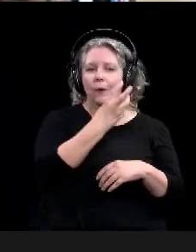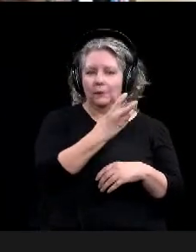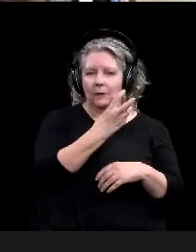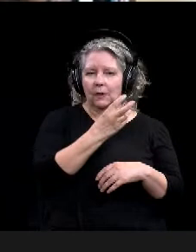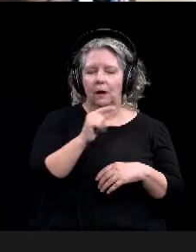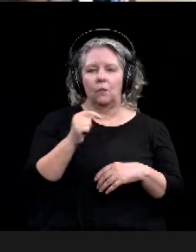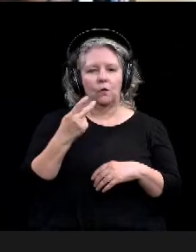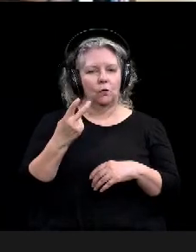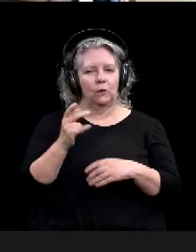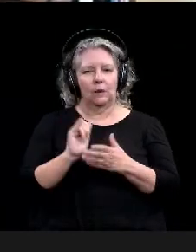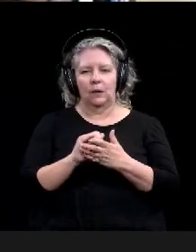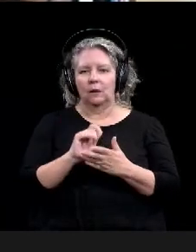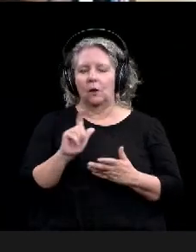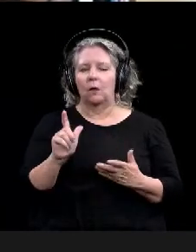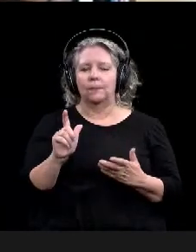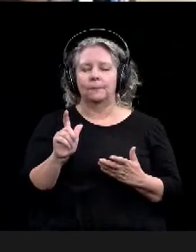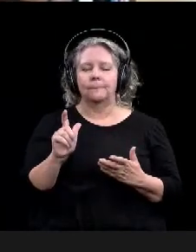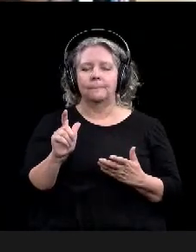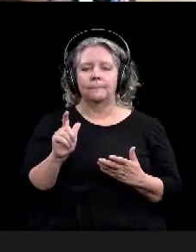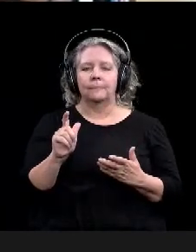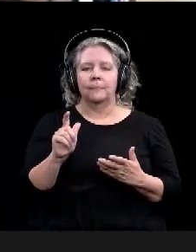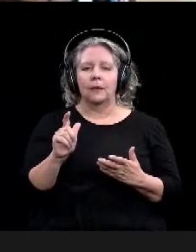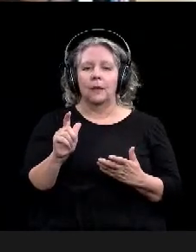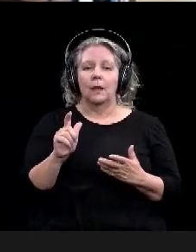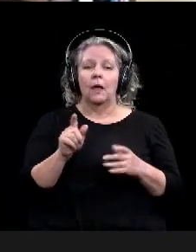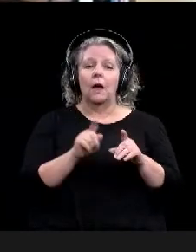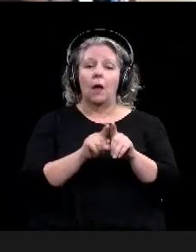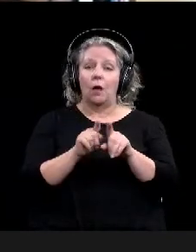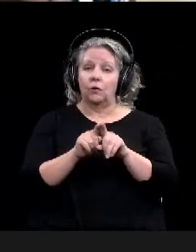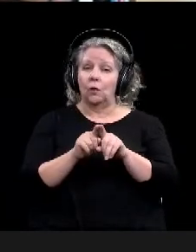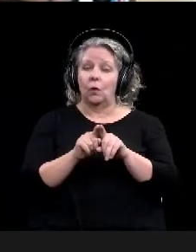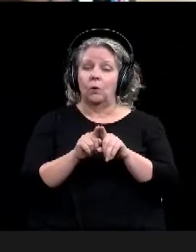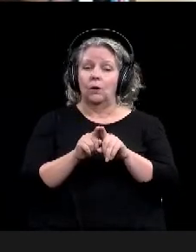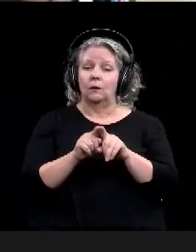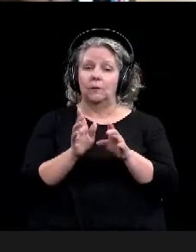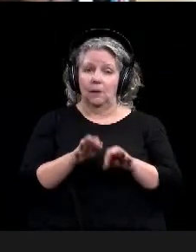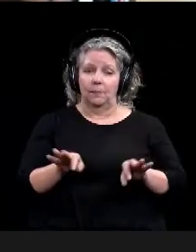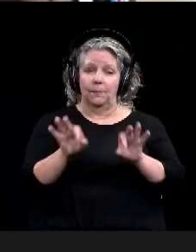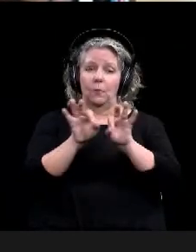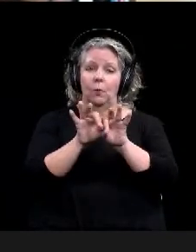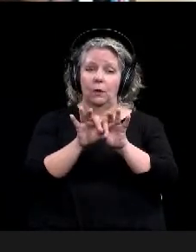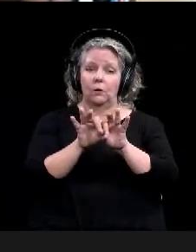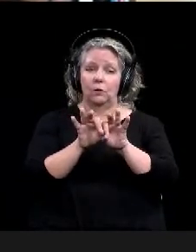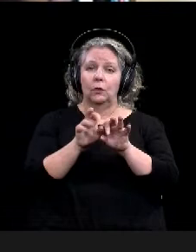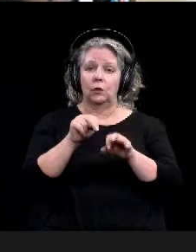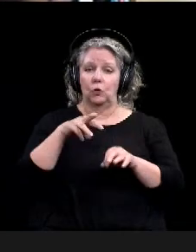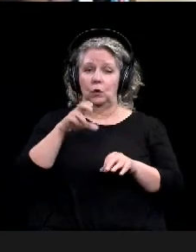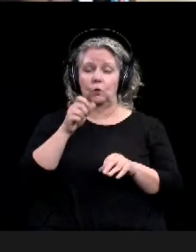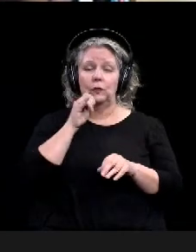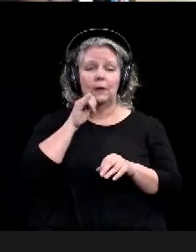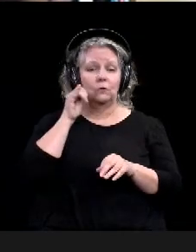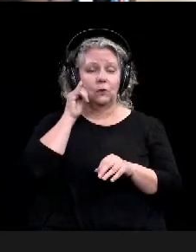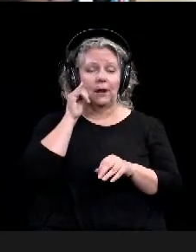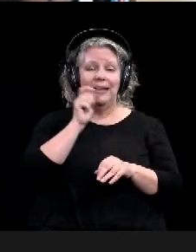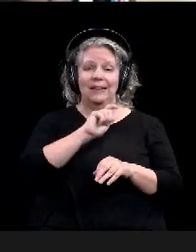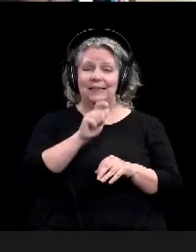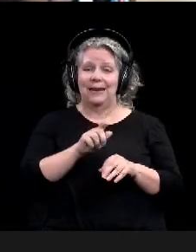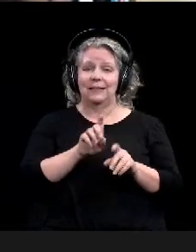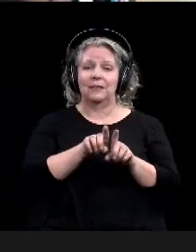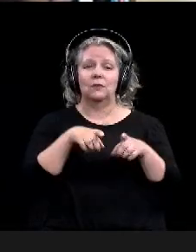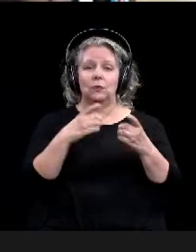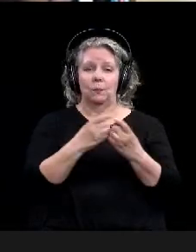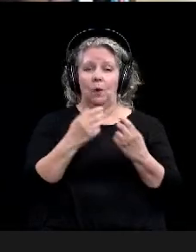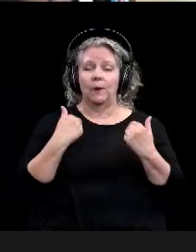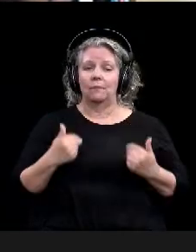a una noticia reciente el departamento del texas de servicios a todos los adultos